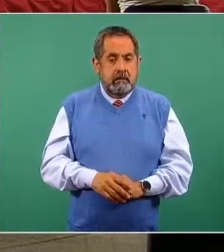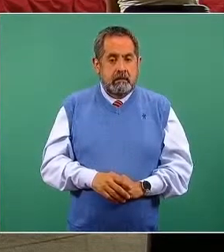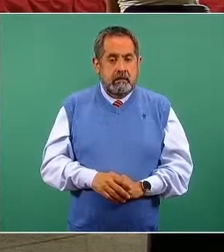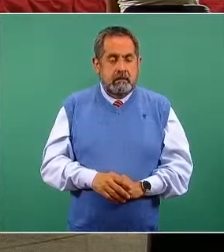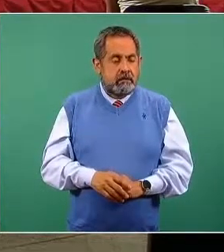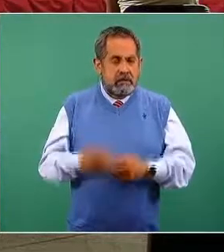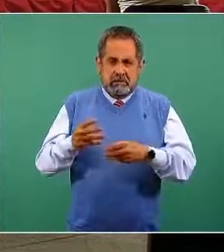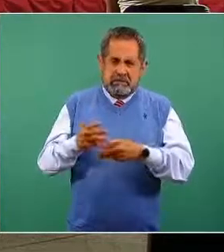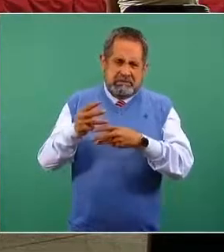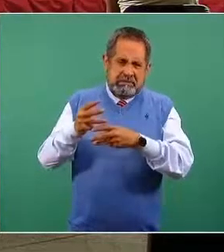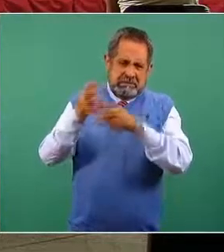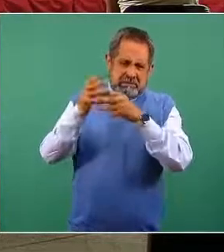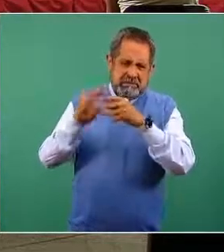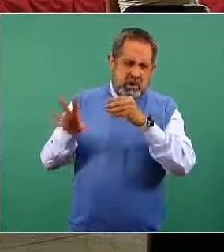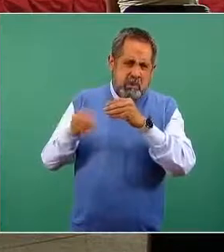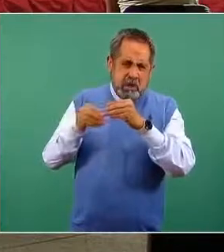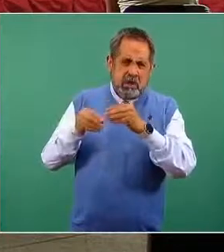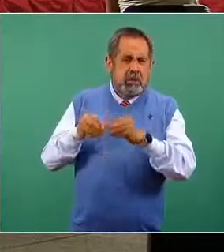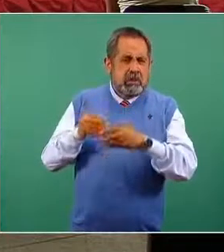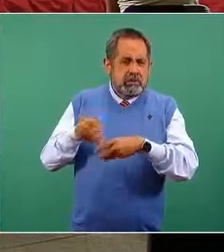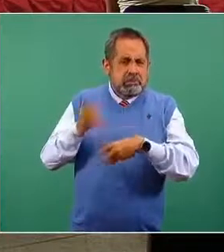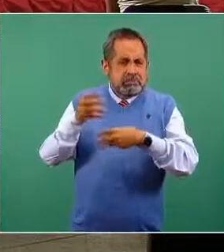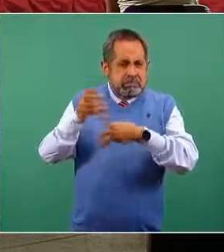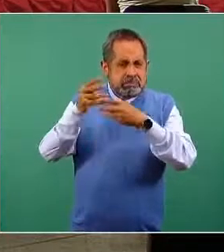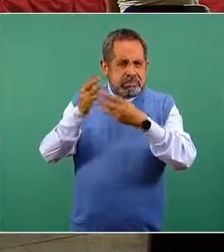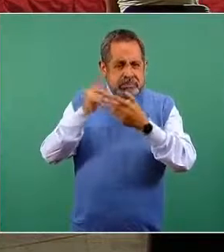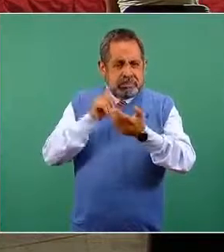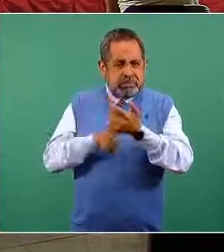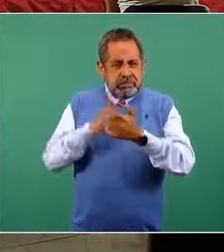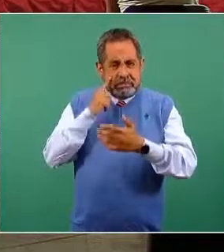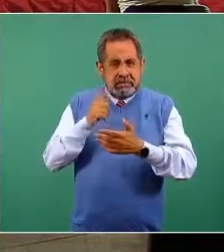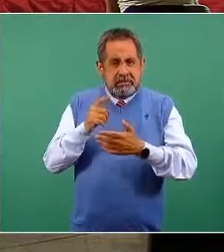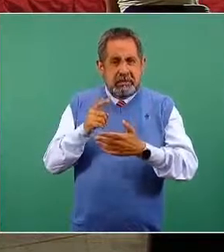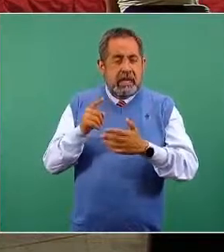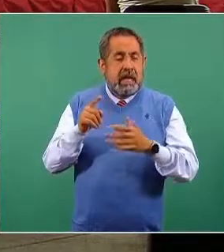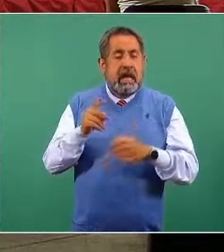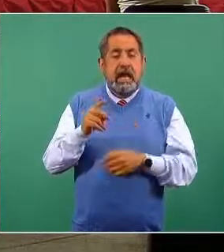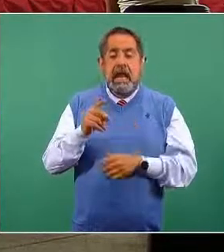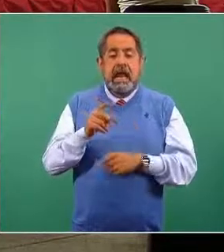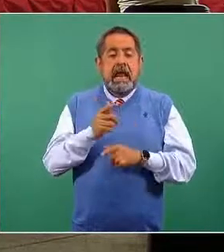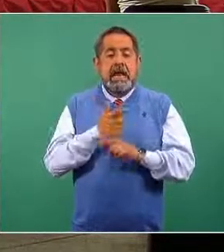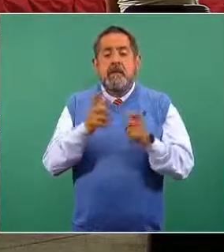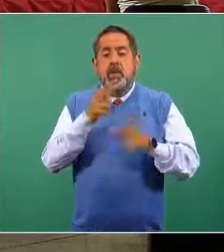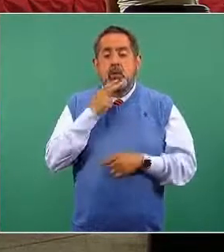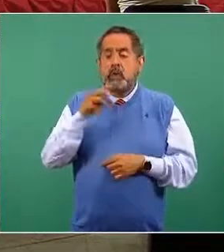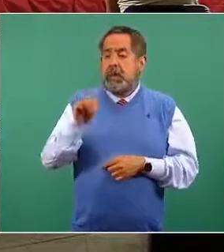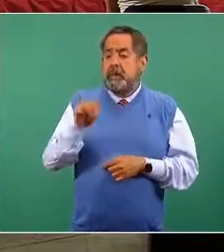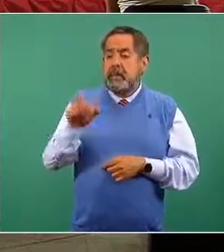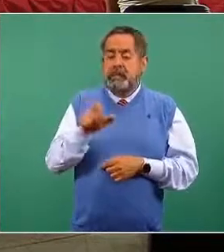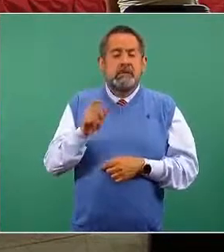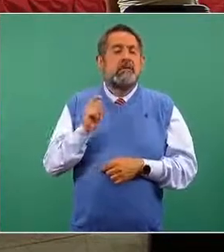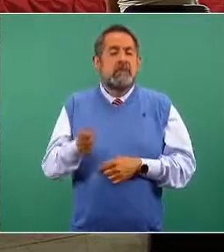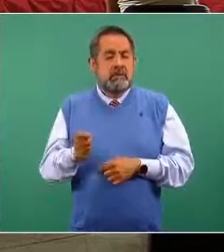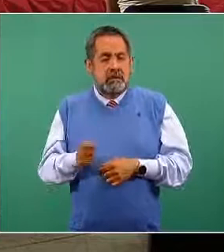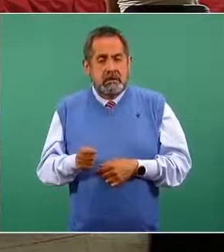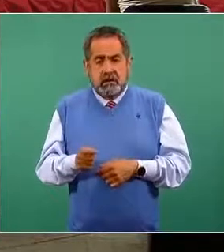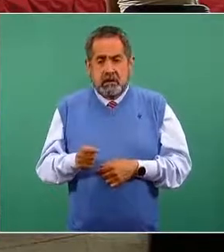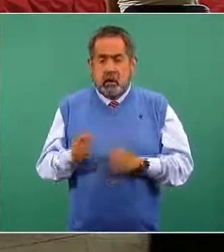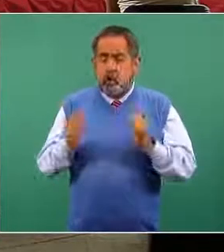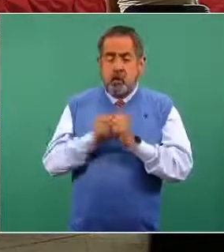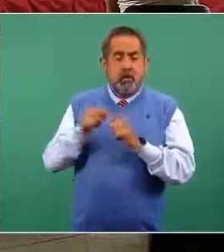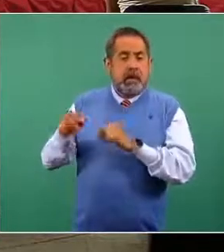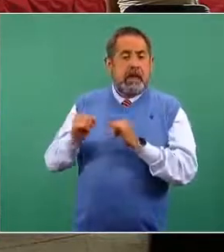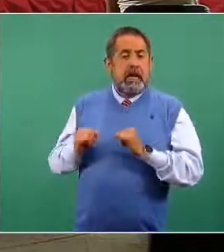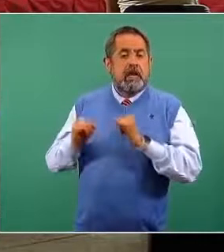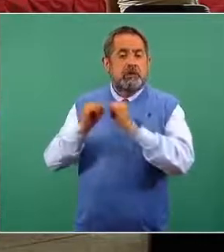Esto es todo el histórico, todo esto. Vean ustedes que cuando tiene ese sello que dice Libre Uso MX, es porque hemos trabajado con el